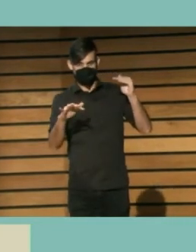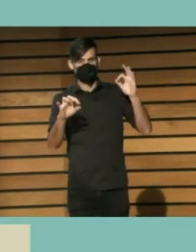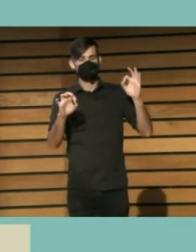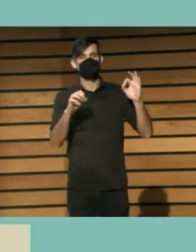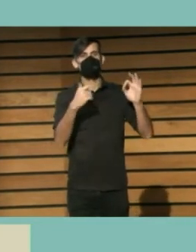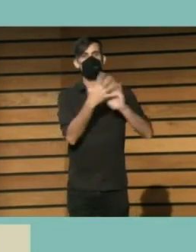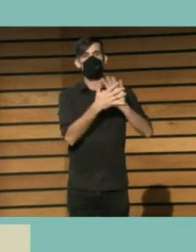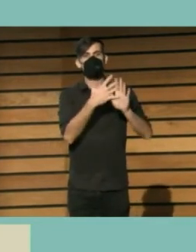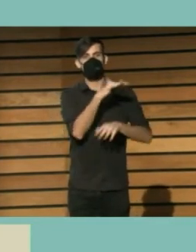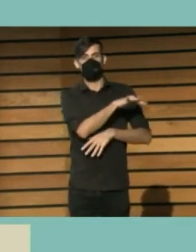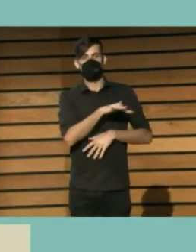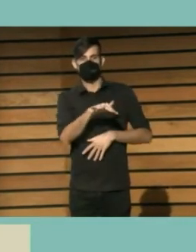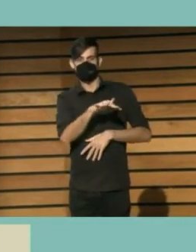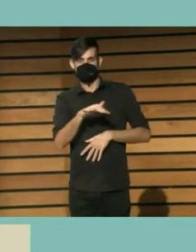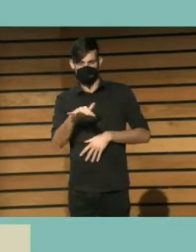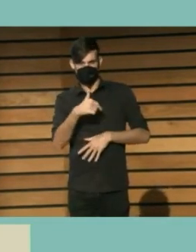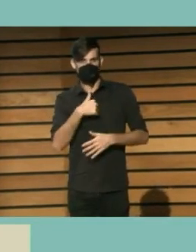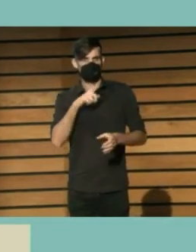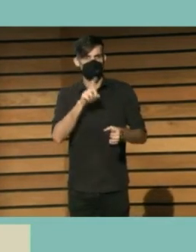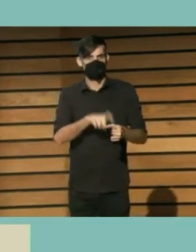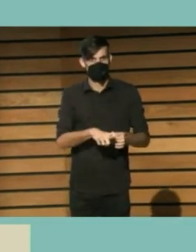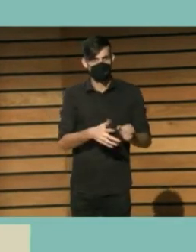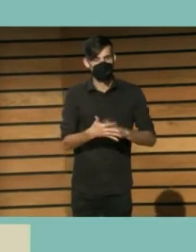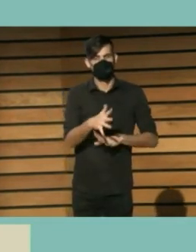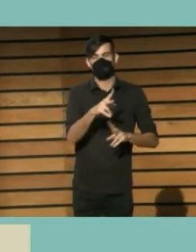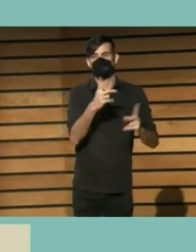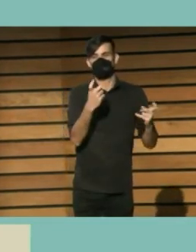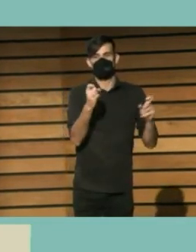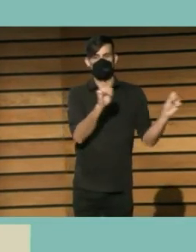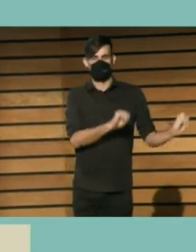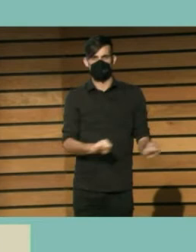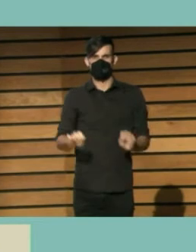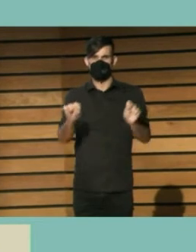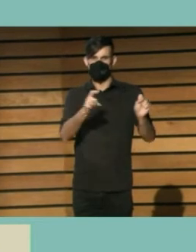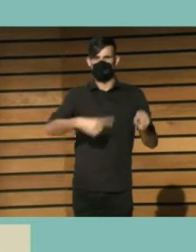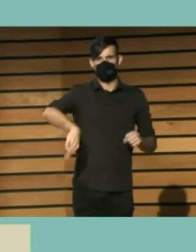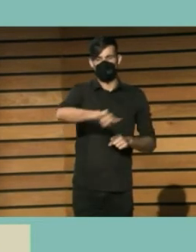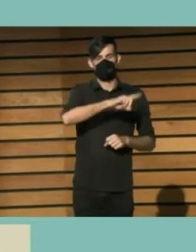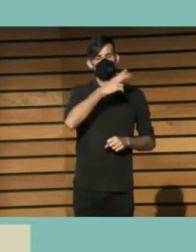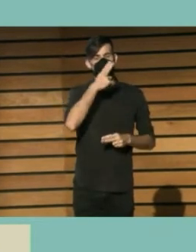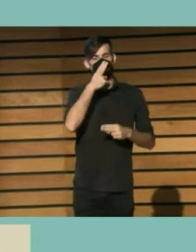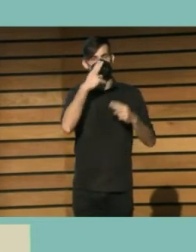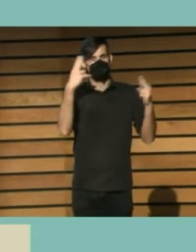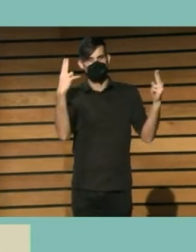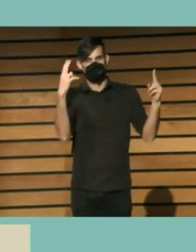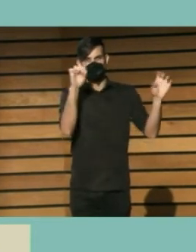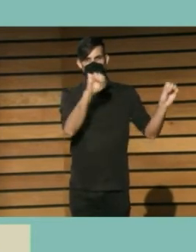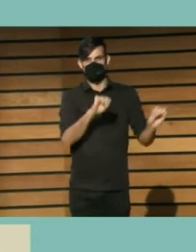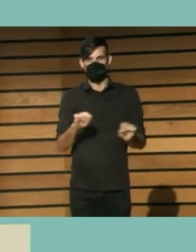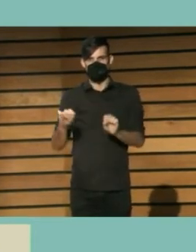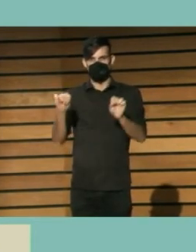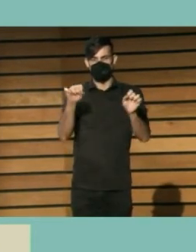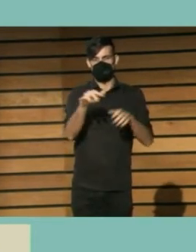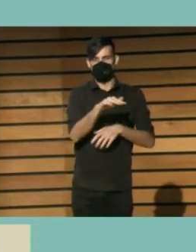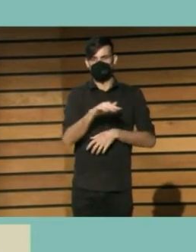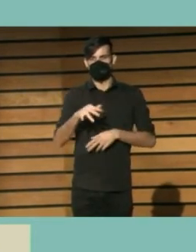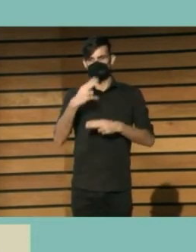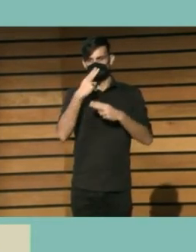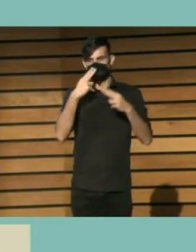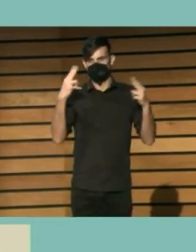nosotros regentamos. Necesidad de proteger esos espacios públicos, proteger, que no se nos